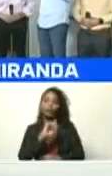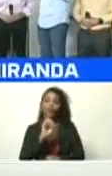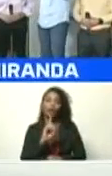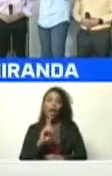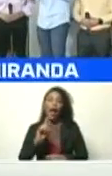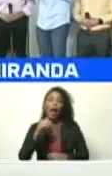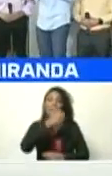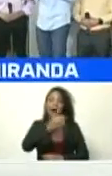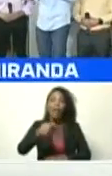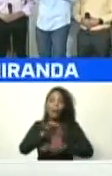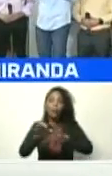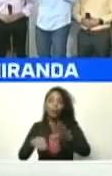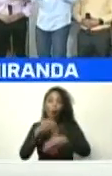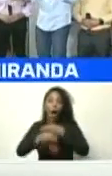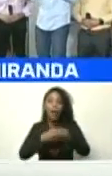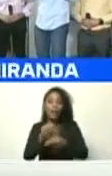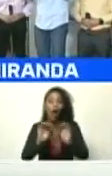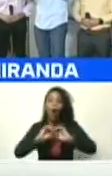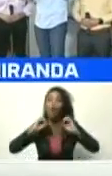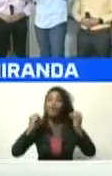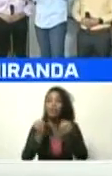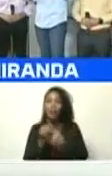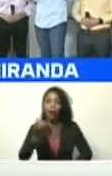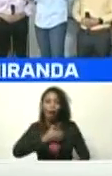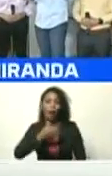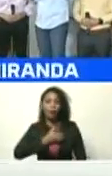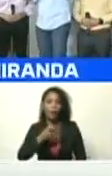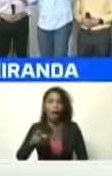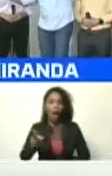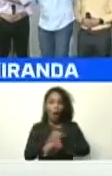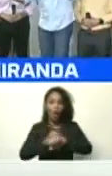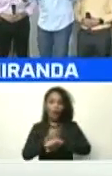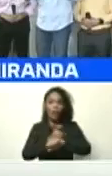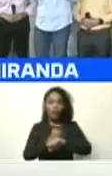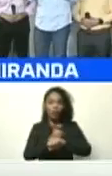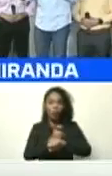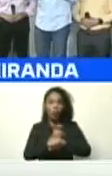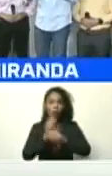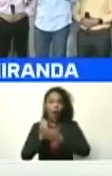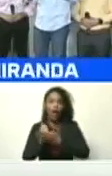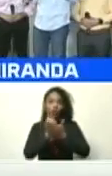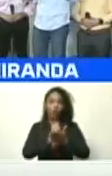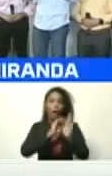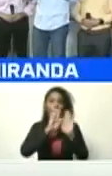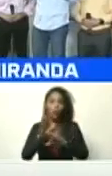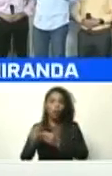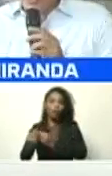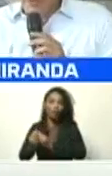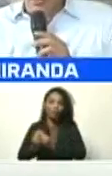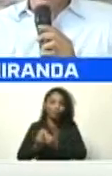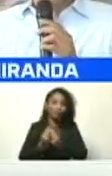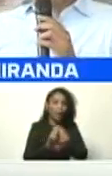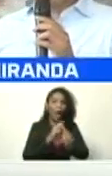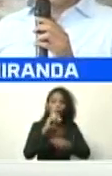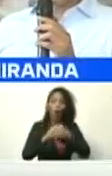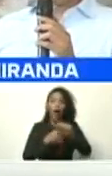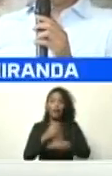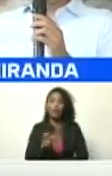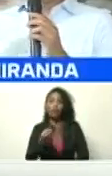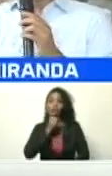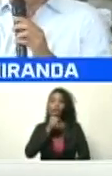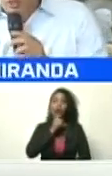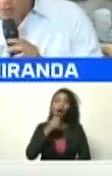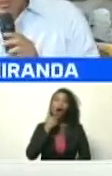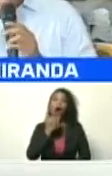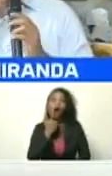cada municipio es crear una oficina donde la alcaldía, la gobernación los ayuda, los acompaña para que no haya dificultades, para que